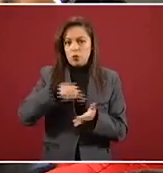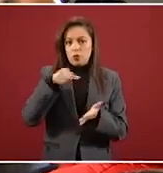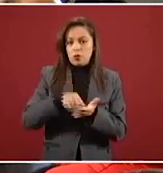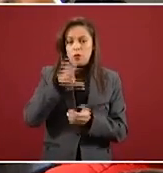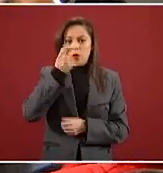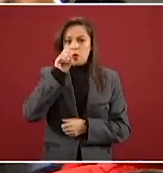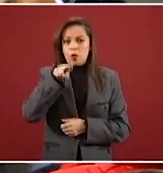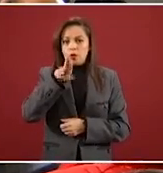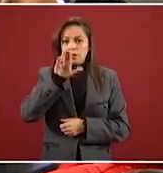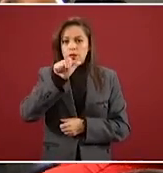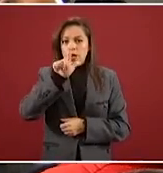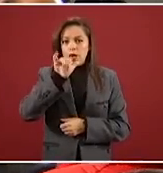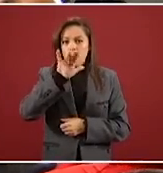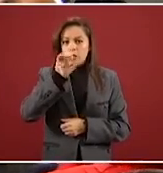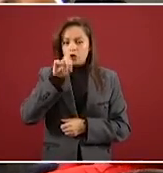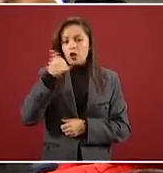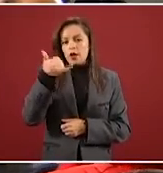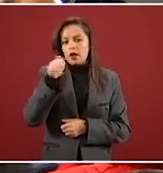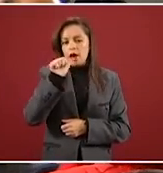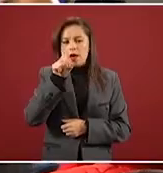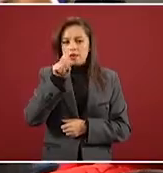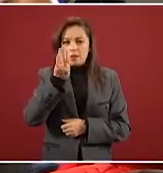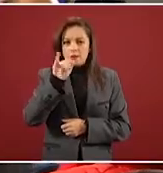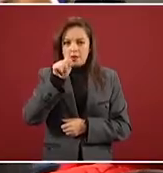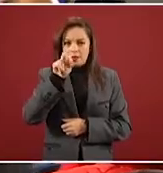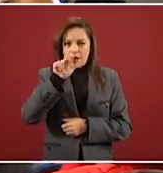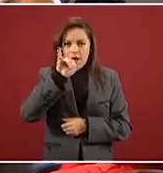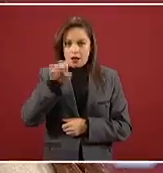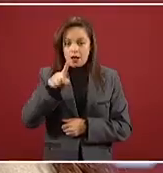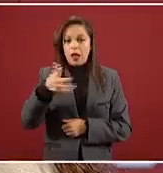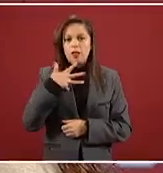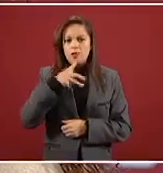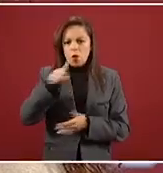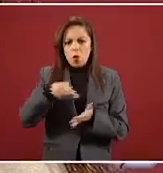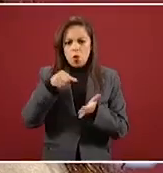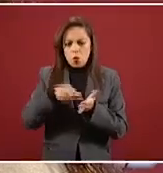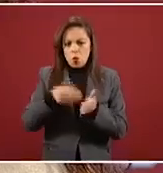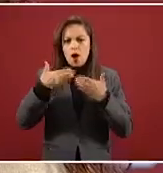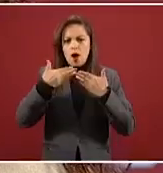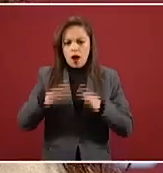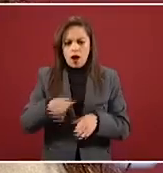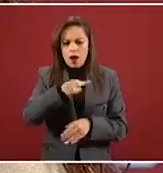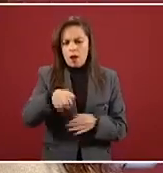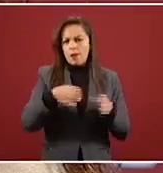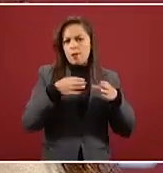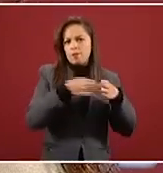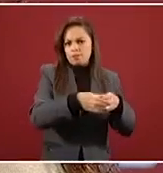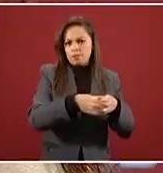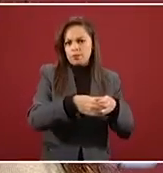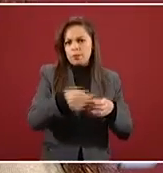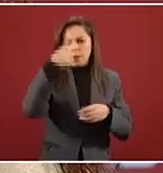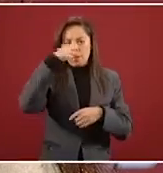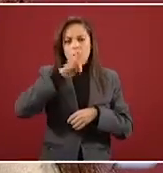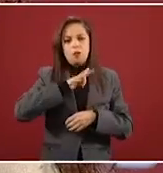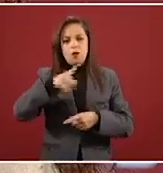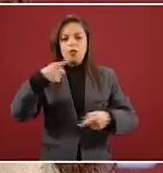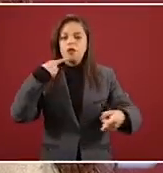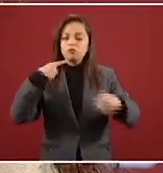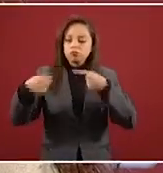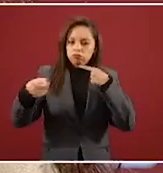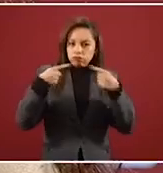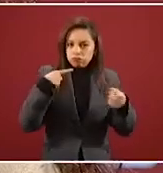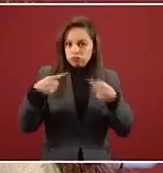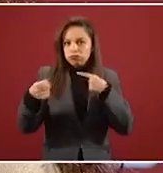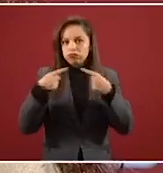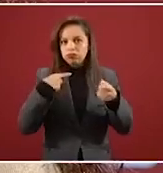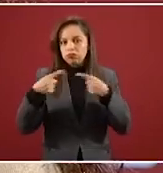trámite. También se están abriendo espacios justamente de diálogo y conciliación en